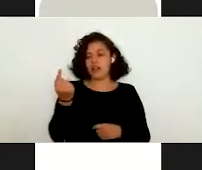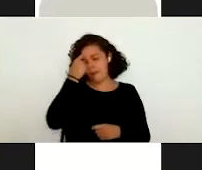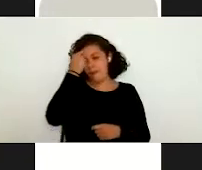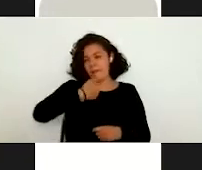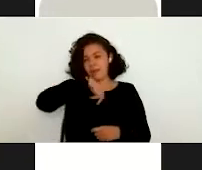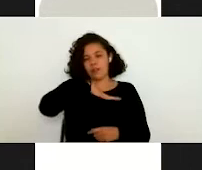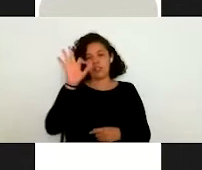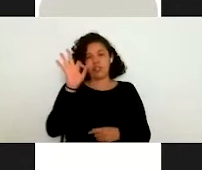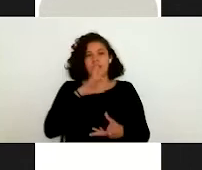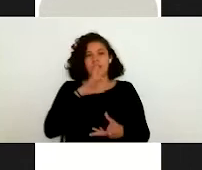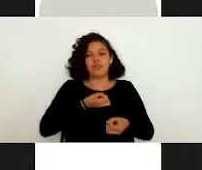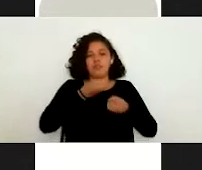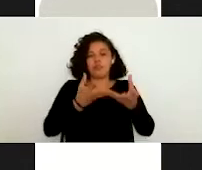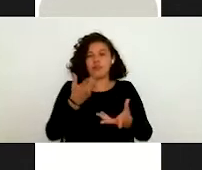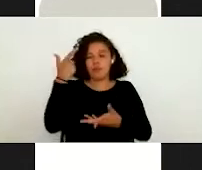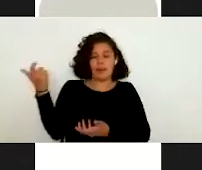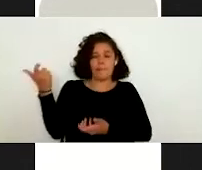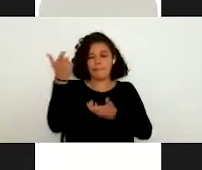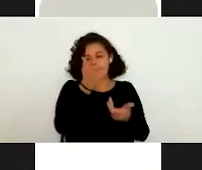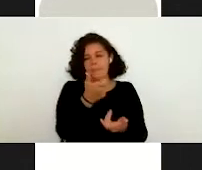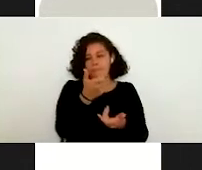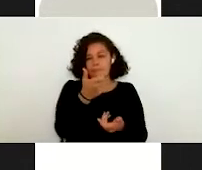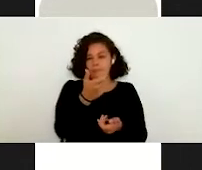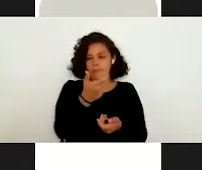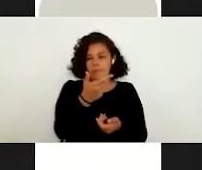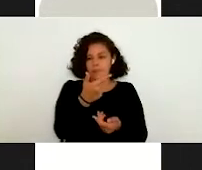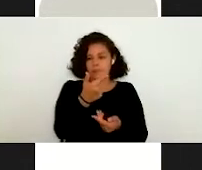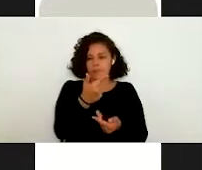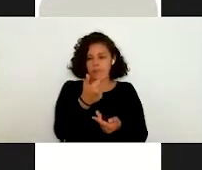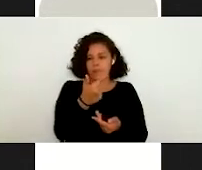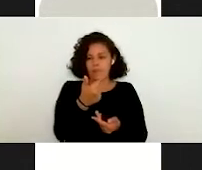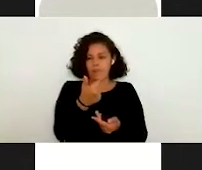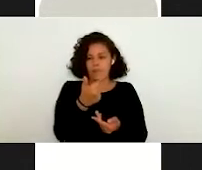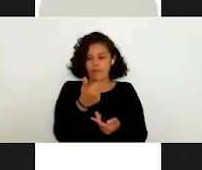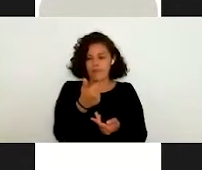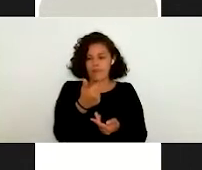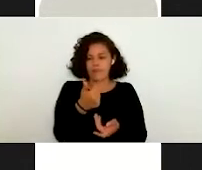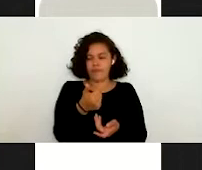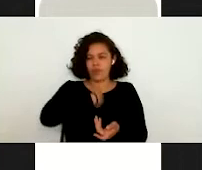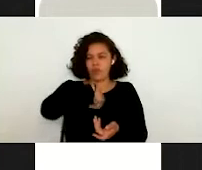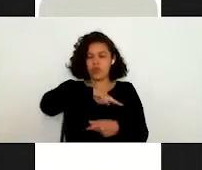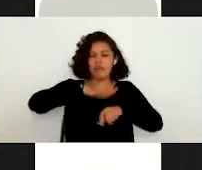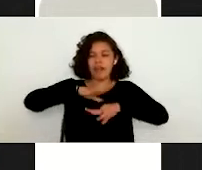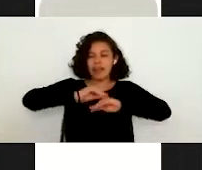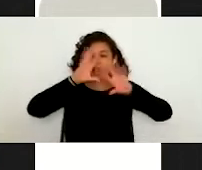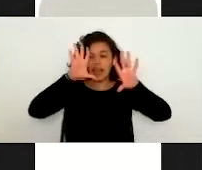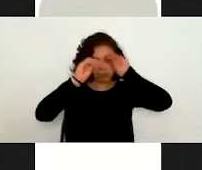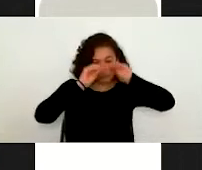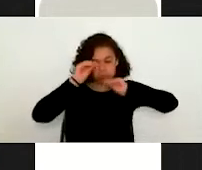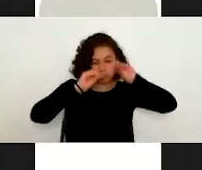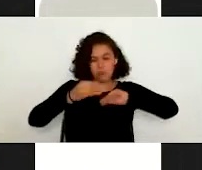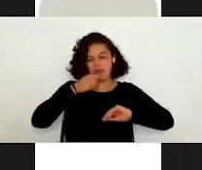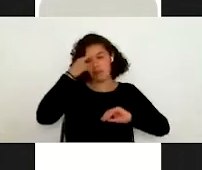puede brindar en el financiamiento y que podamos ser los más claros posibles para que no